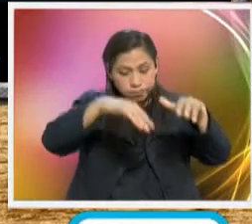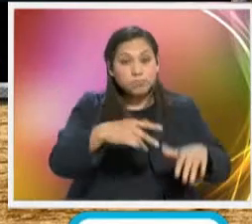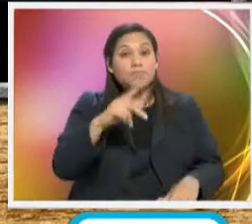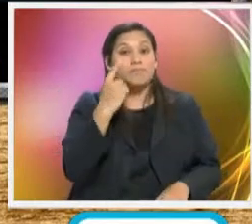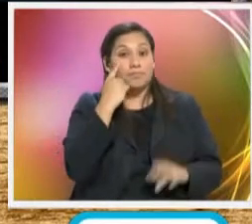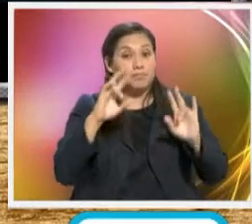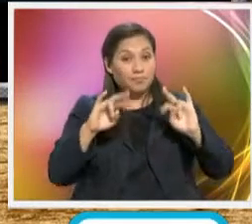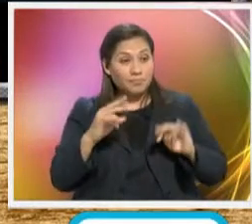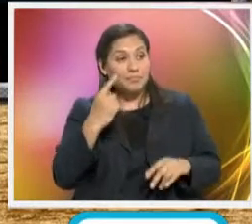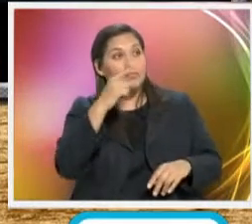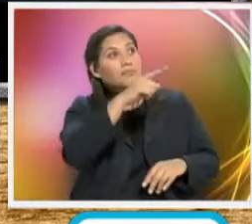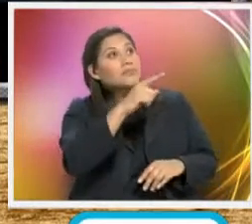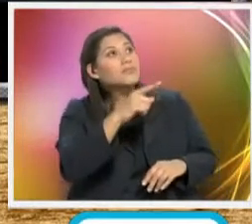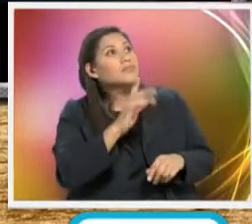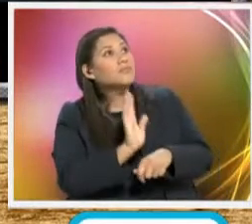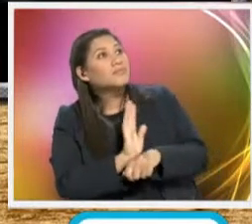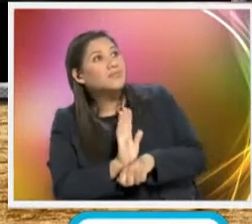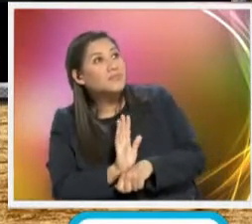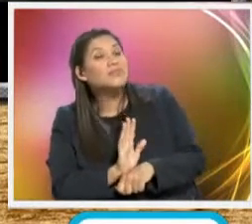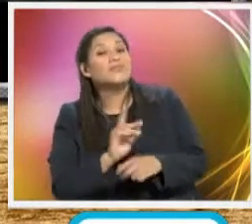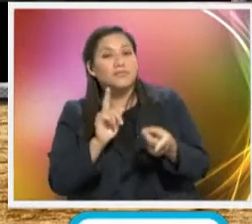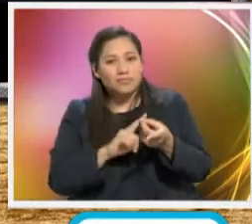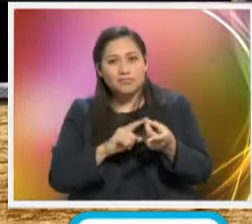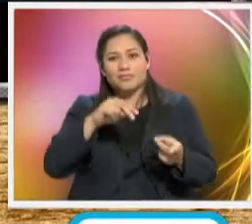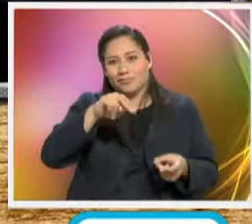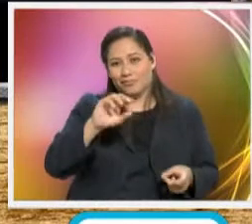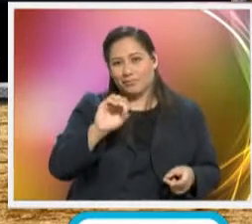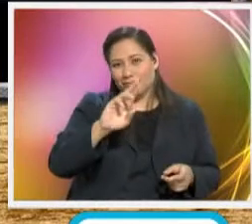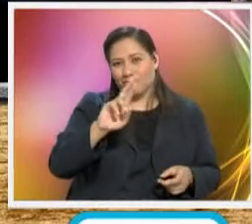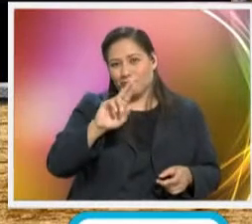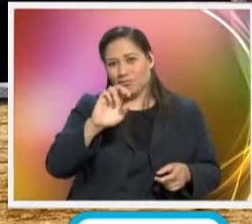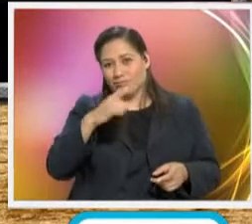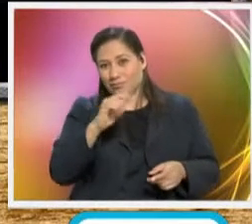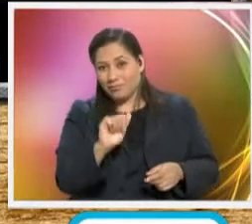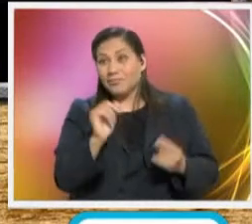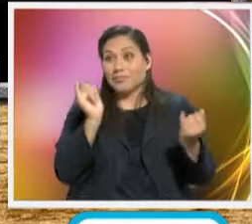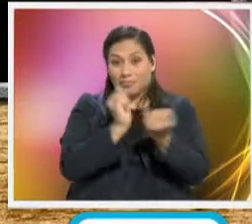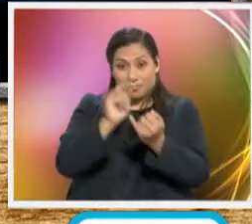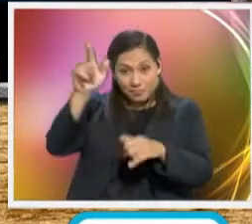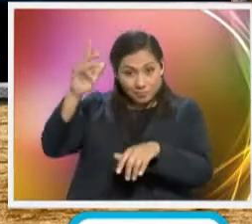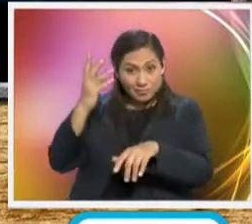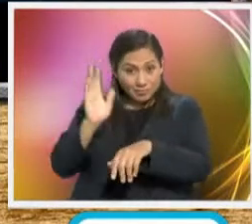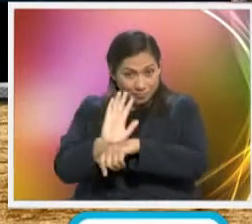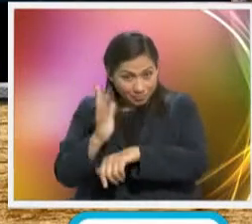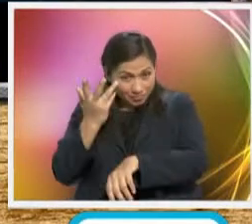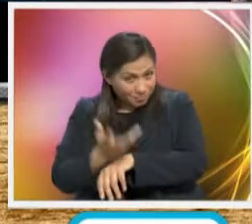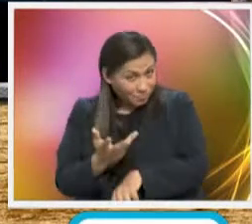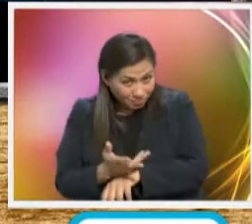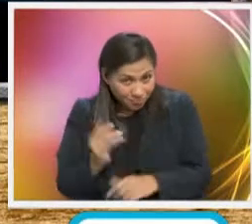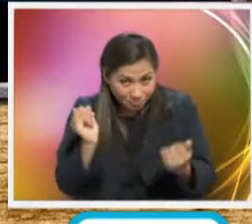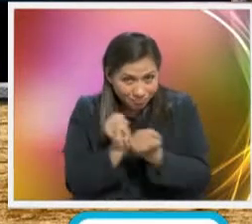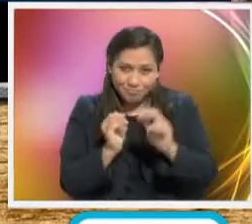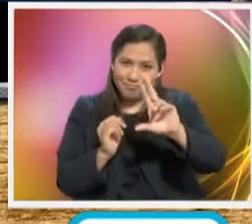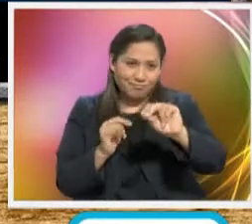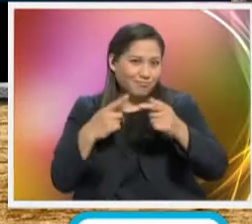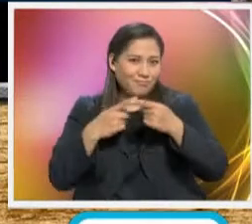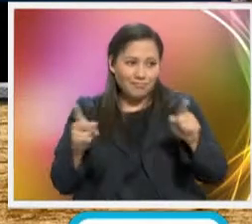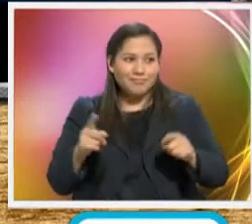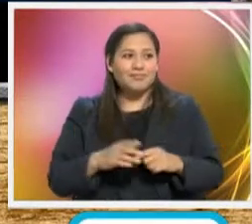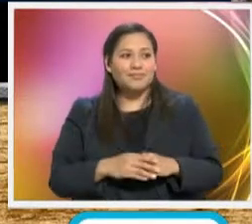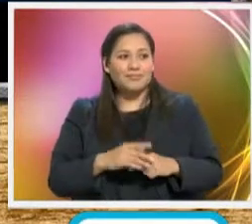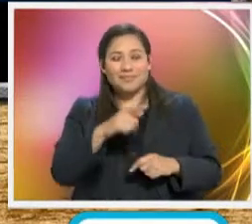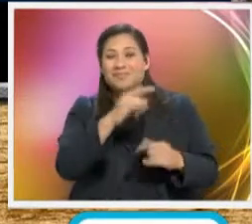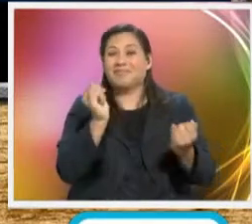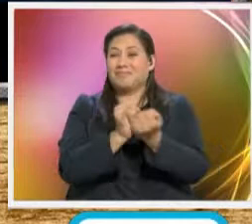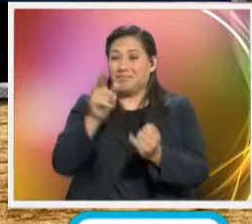ojo, es una película de desastre que viene de Noruega. No van a pasar las mismas cosas que en el cine de desastre de Estados Unidos y por supuesto no va a acabar